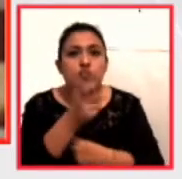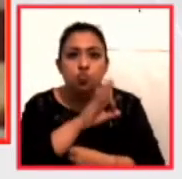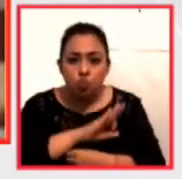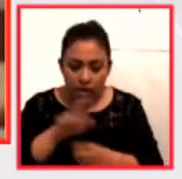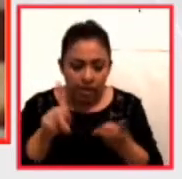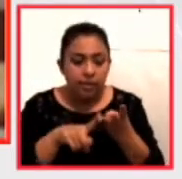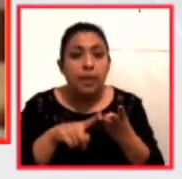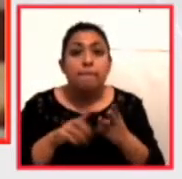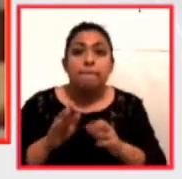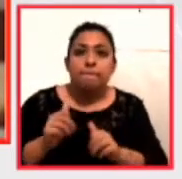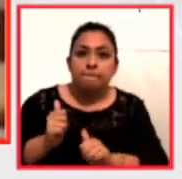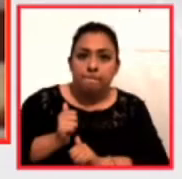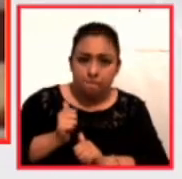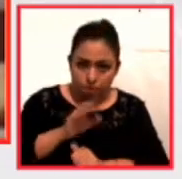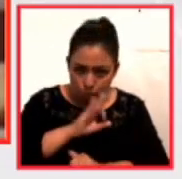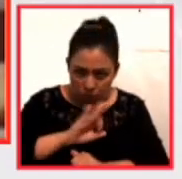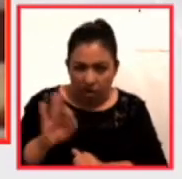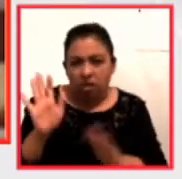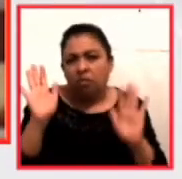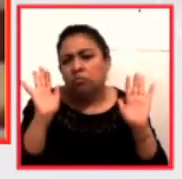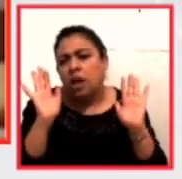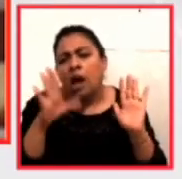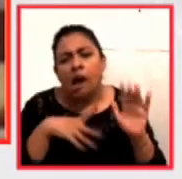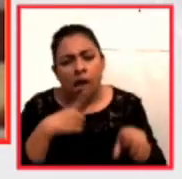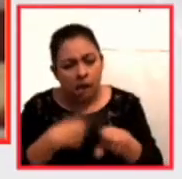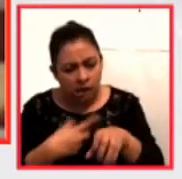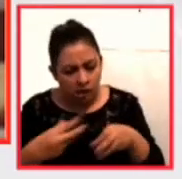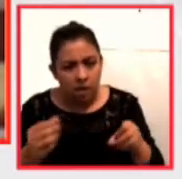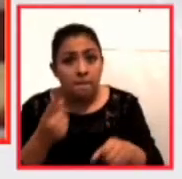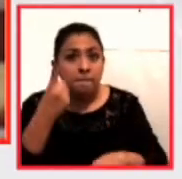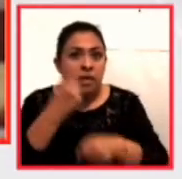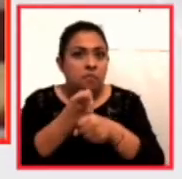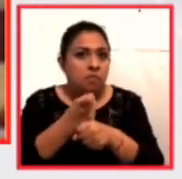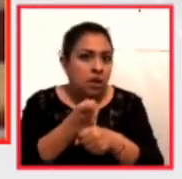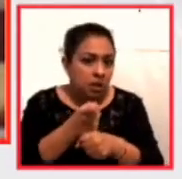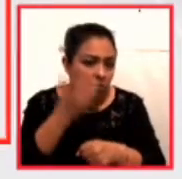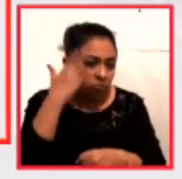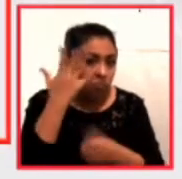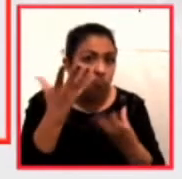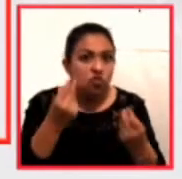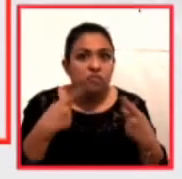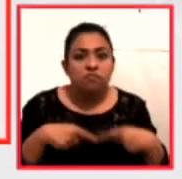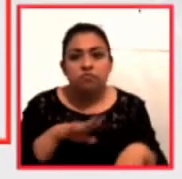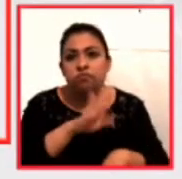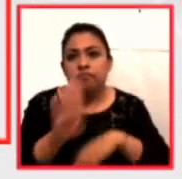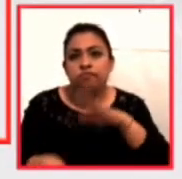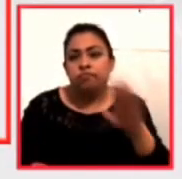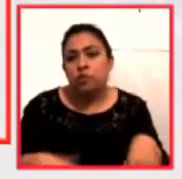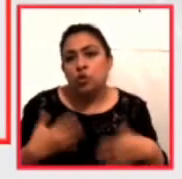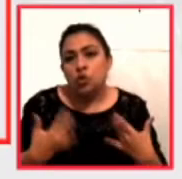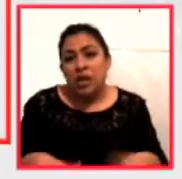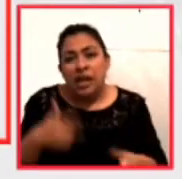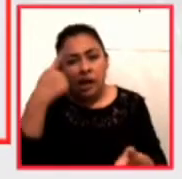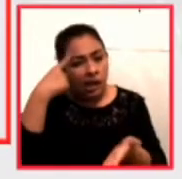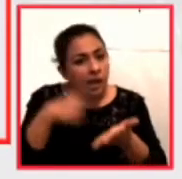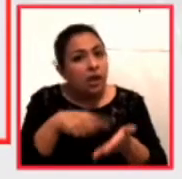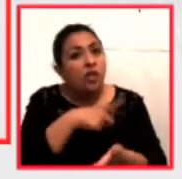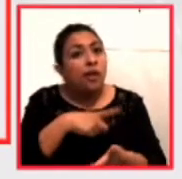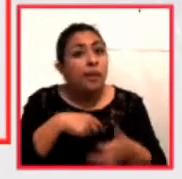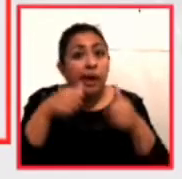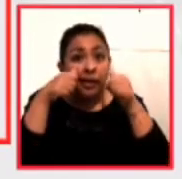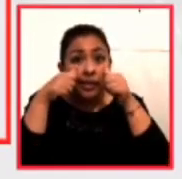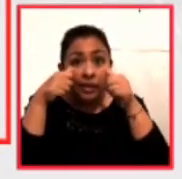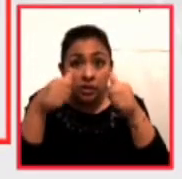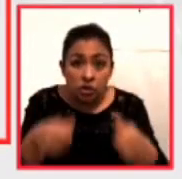capacidad militar, pese a la pandemia y ser el número uno con la mayor cantidad de muertos. Entonces, creo que hay que estar atentos a